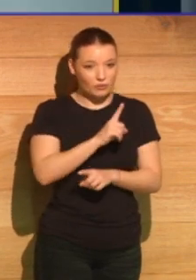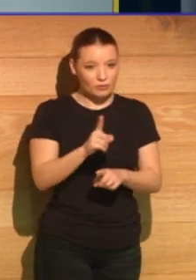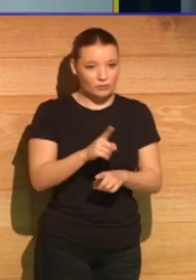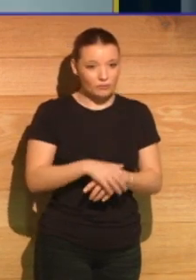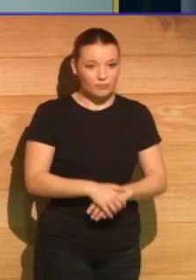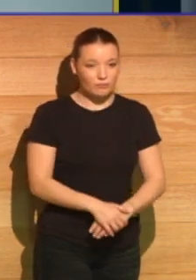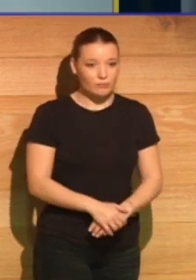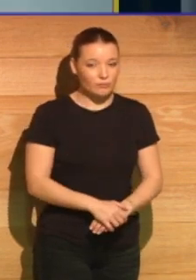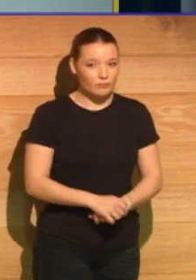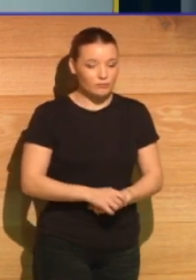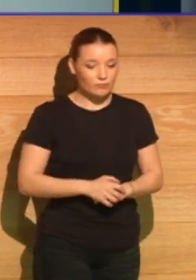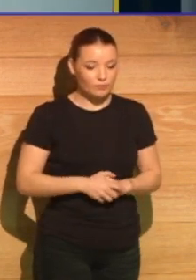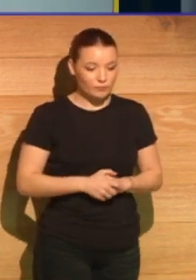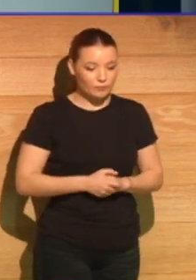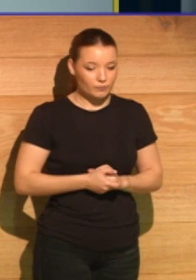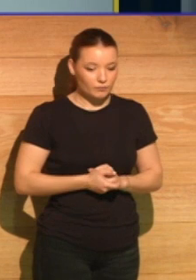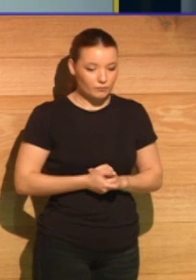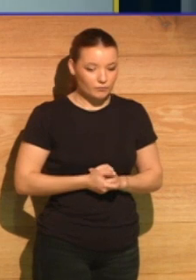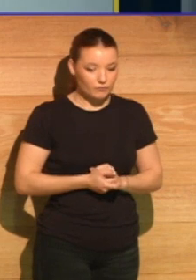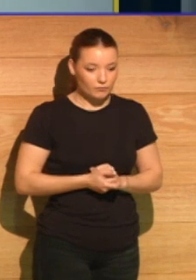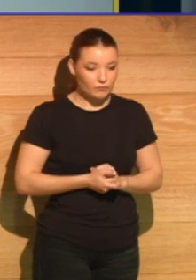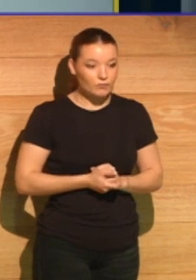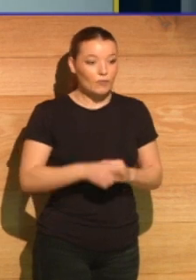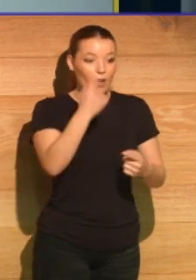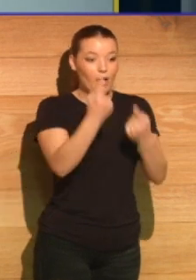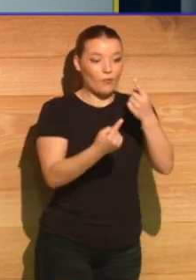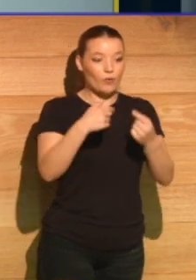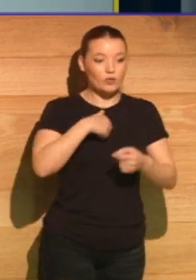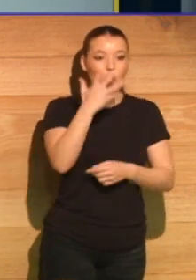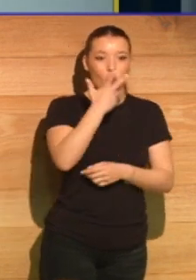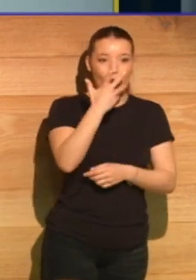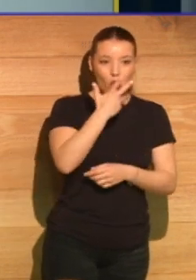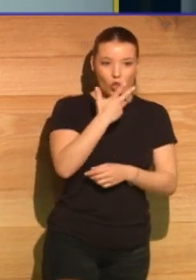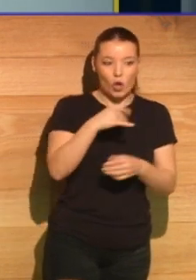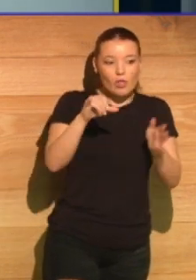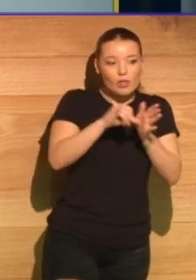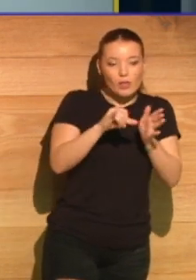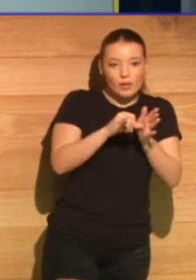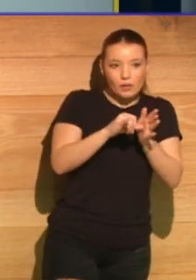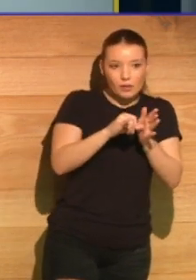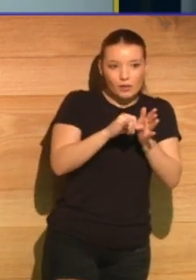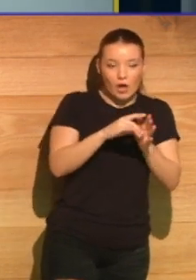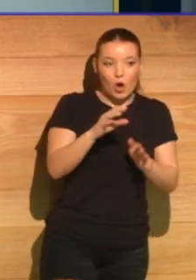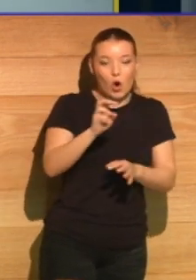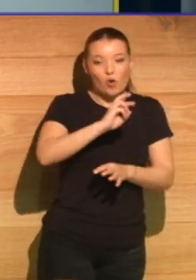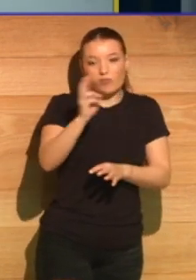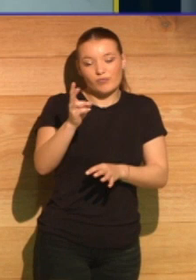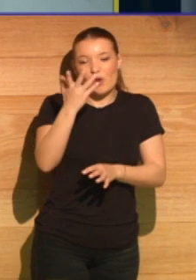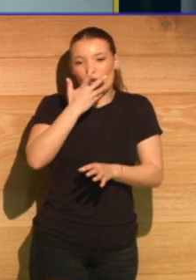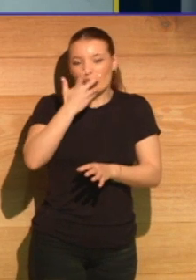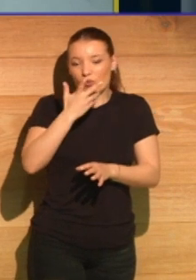de un 20%. Algunas las conozco más próximas, otras simplemente por referencia.